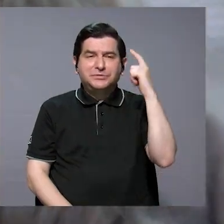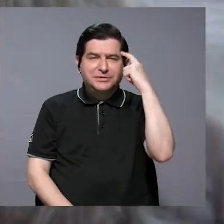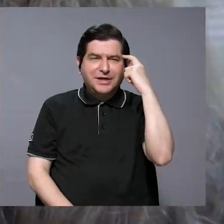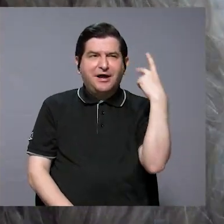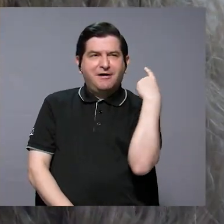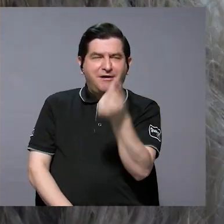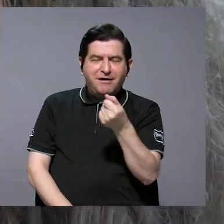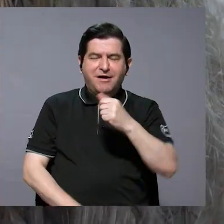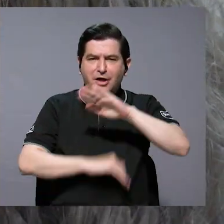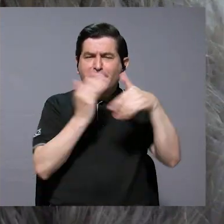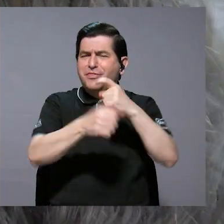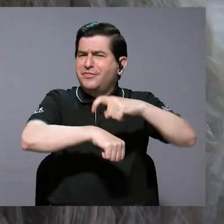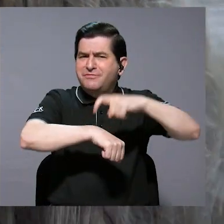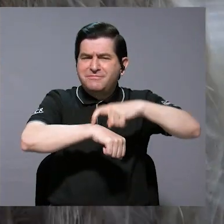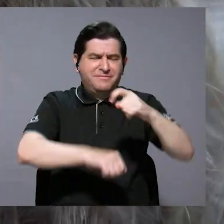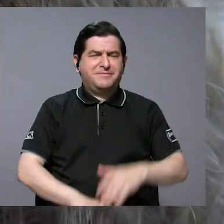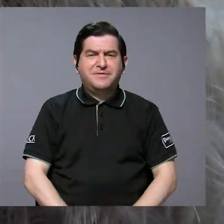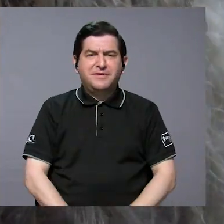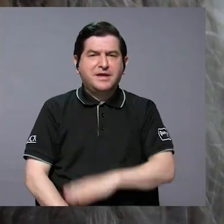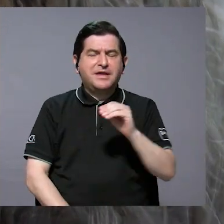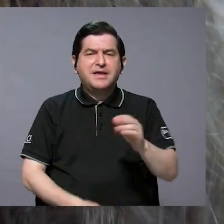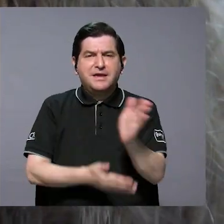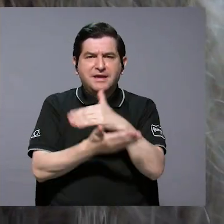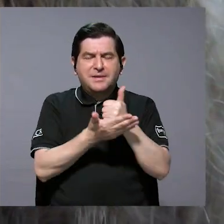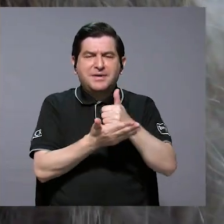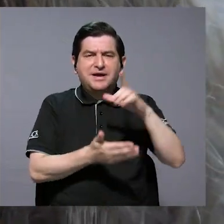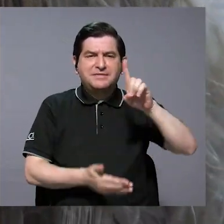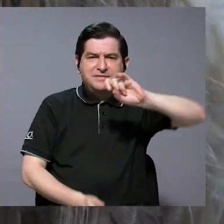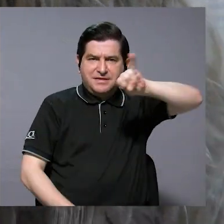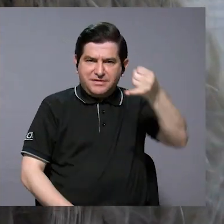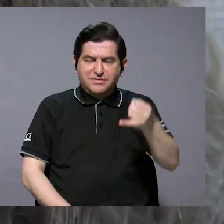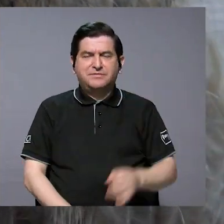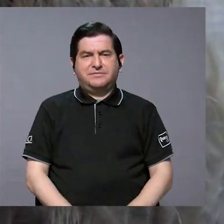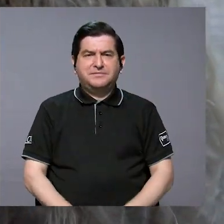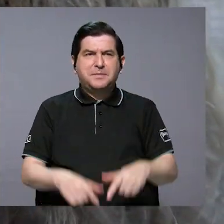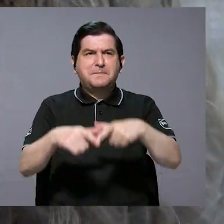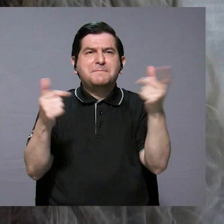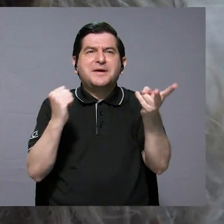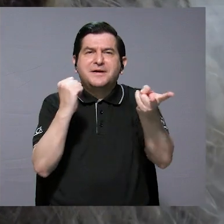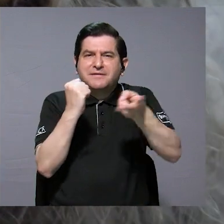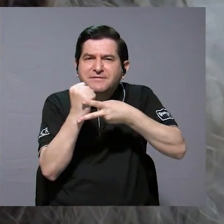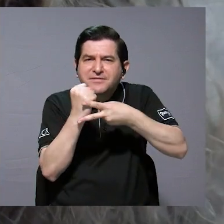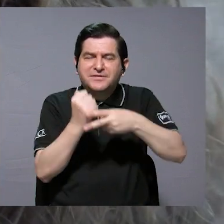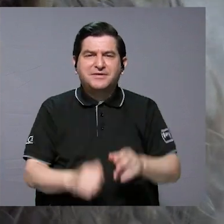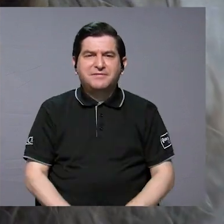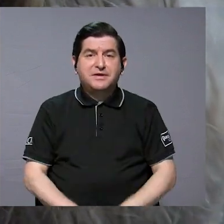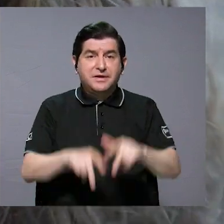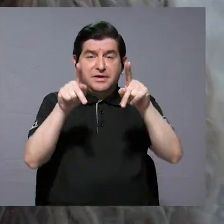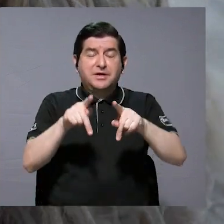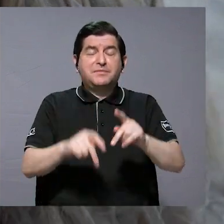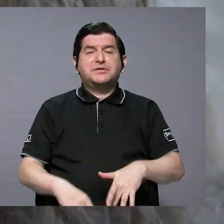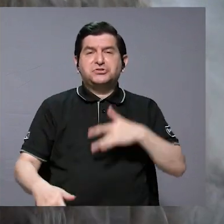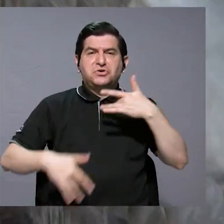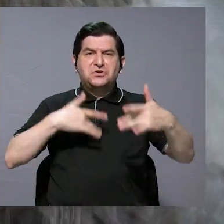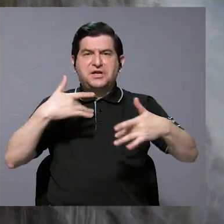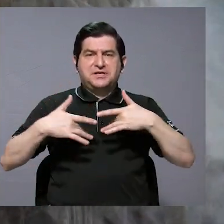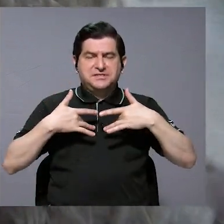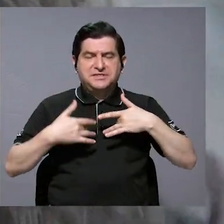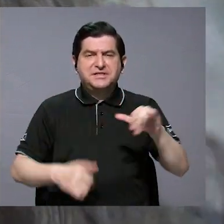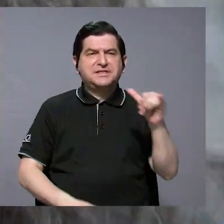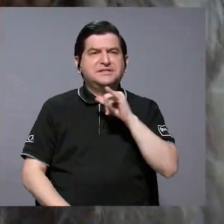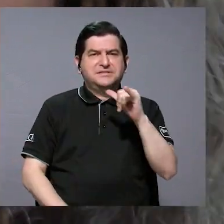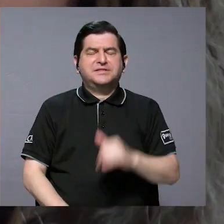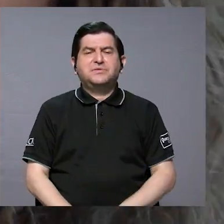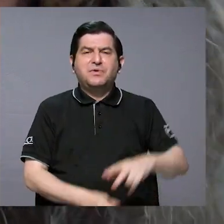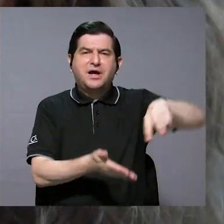el tiempo. Y después, la parte de DJ, lo que quiero la mayoría de las veces es que la gente se